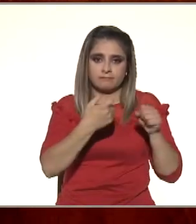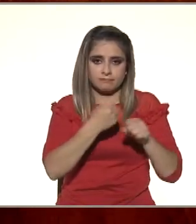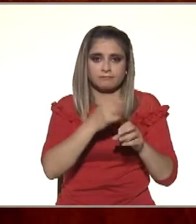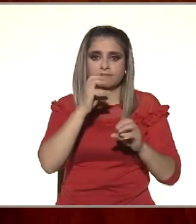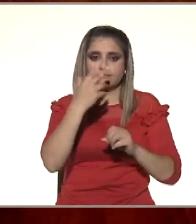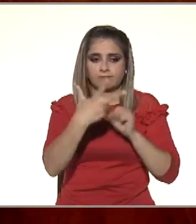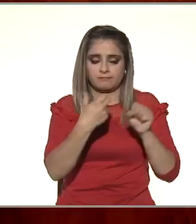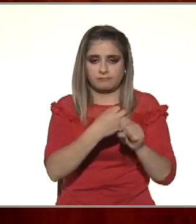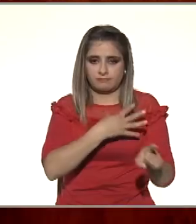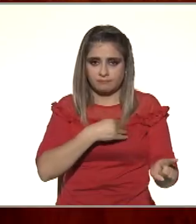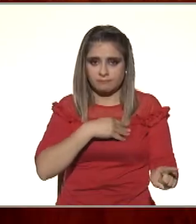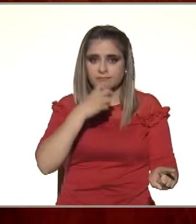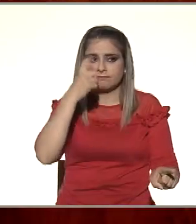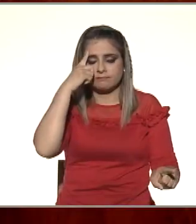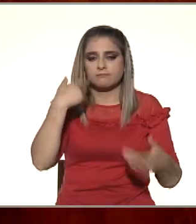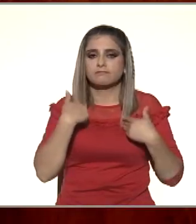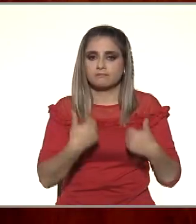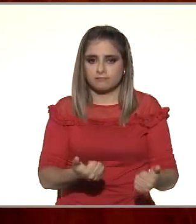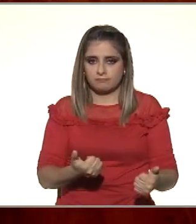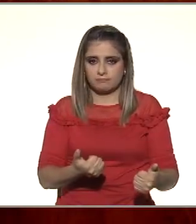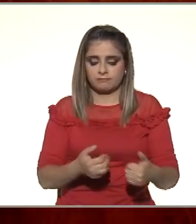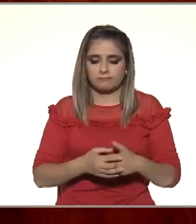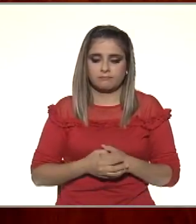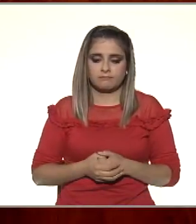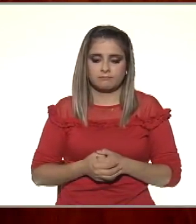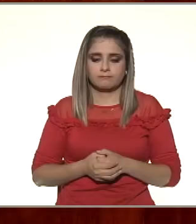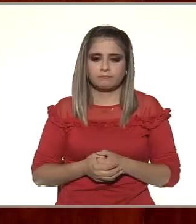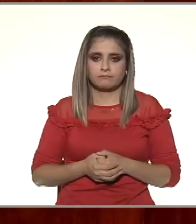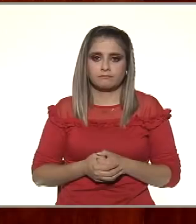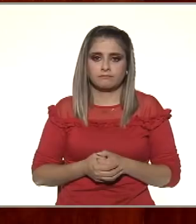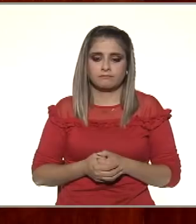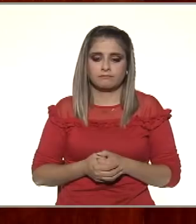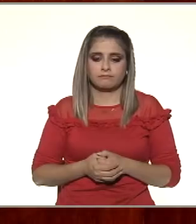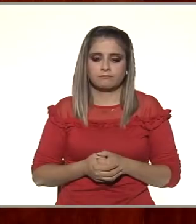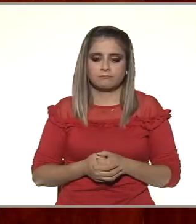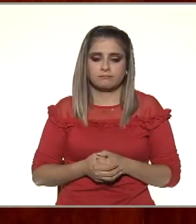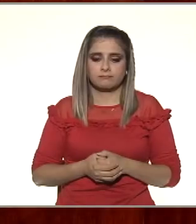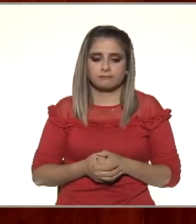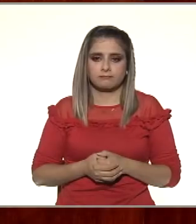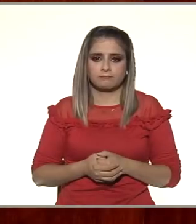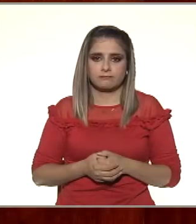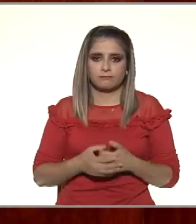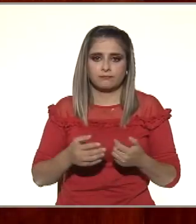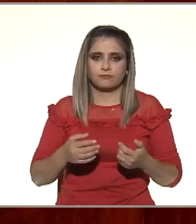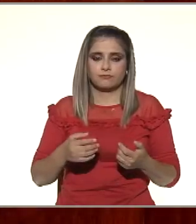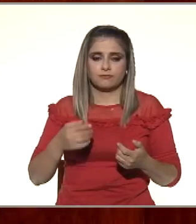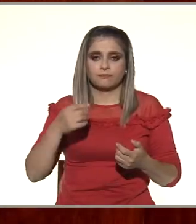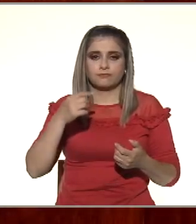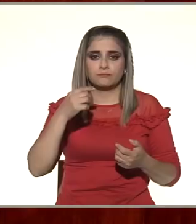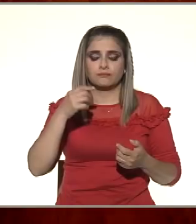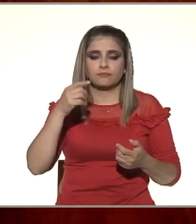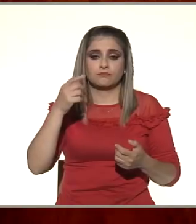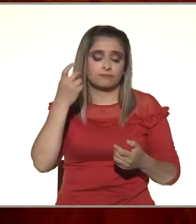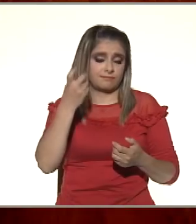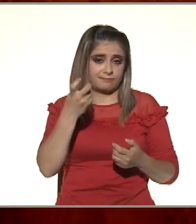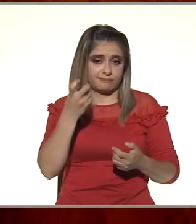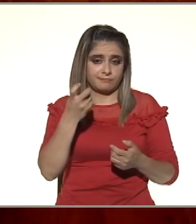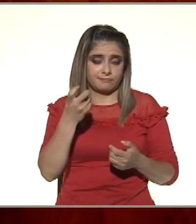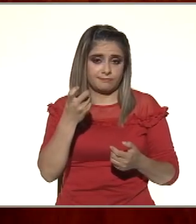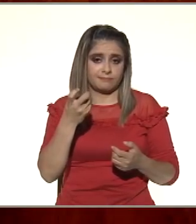años. Bueno, al año y medio, uno de los testimonios al año y medio se lo llevó a casa de sus papás. El chiste